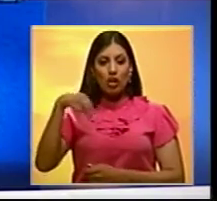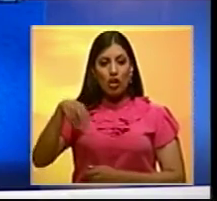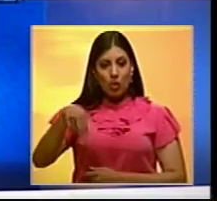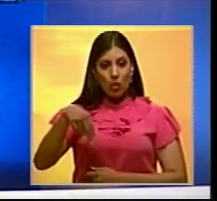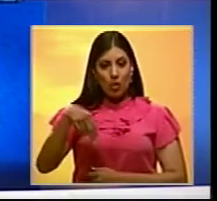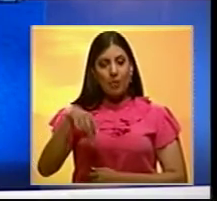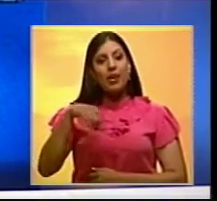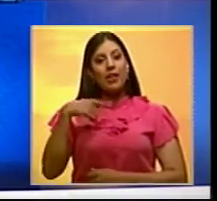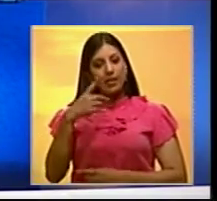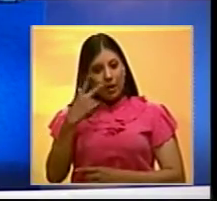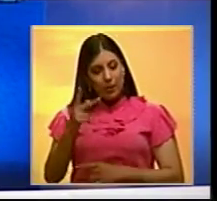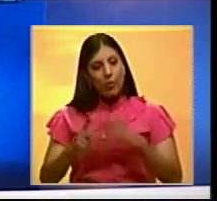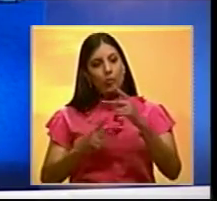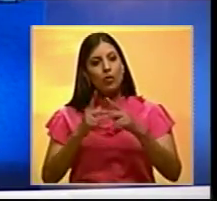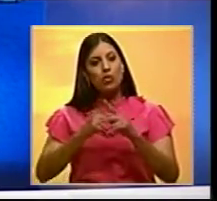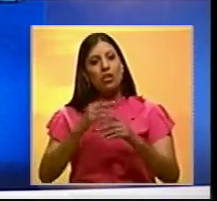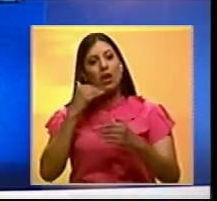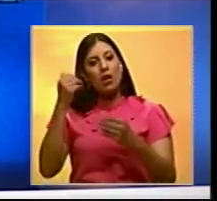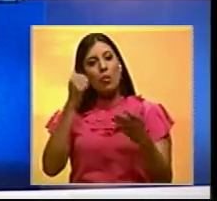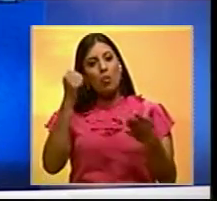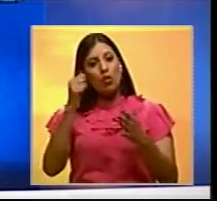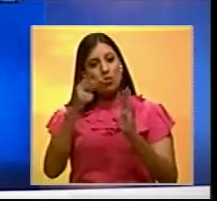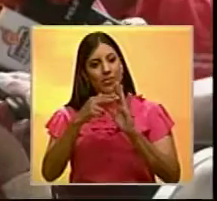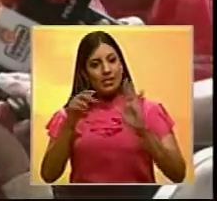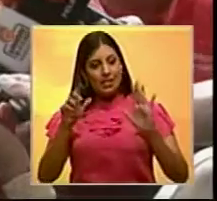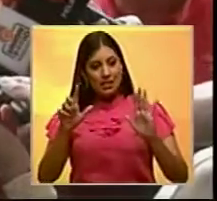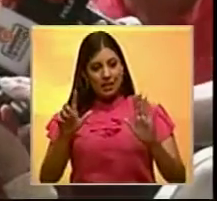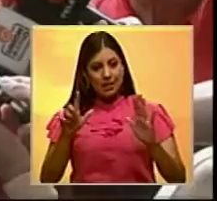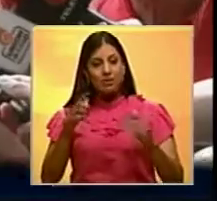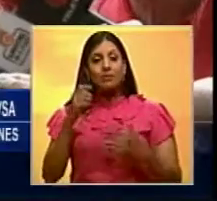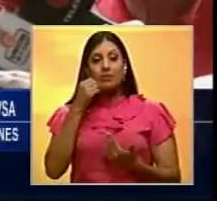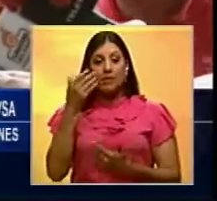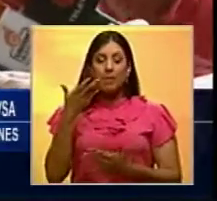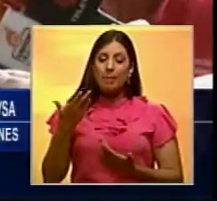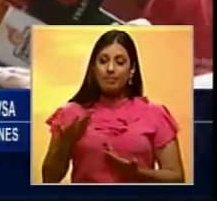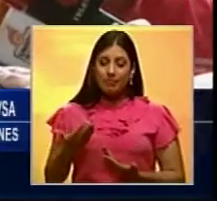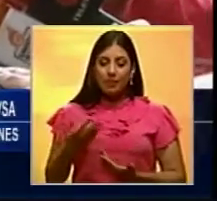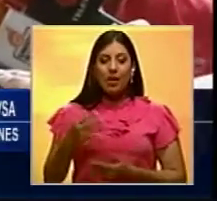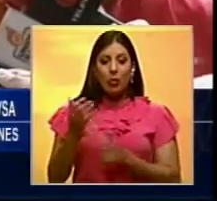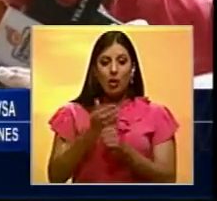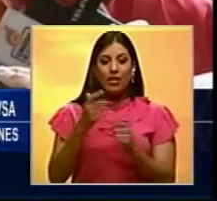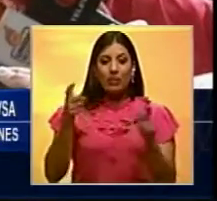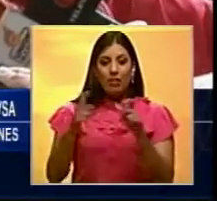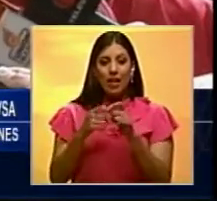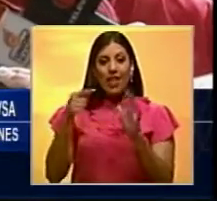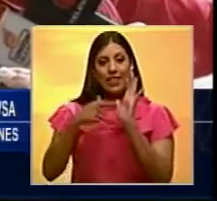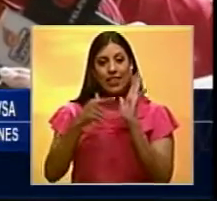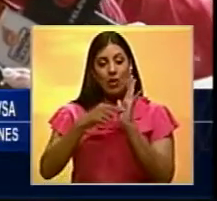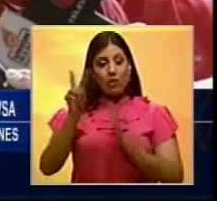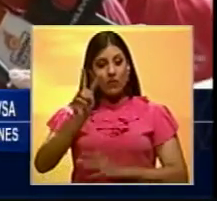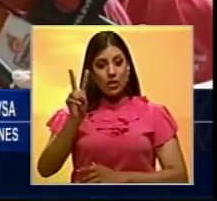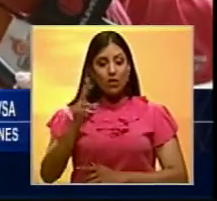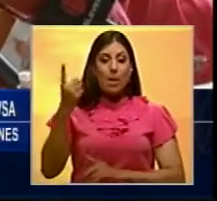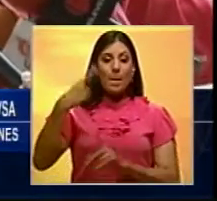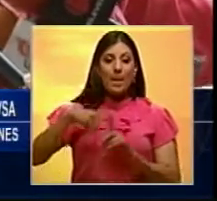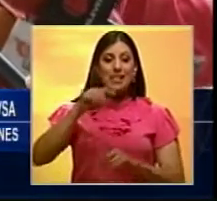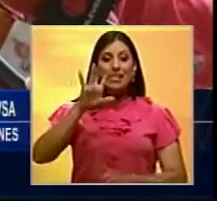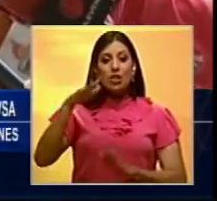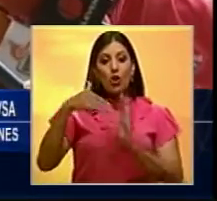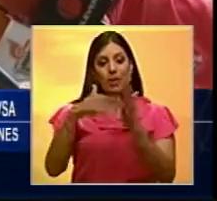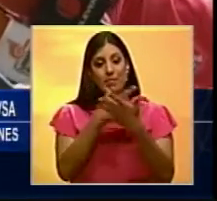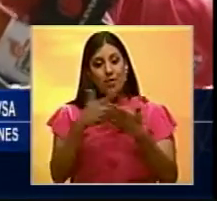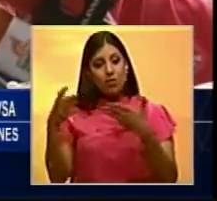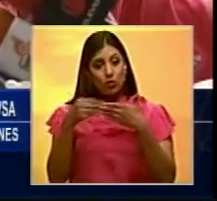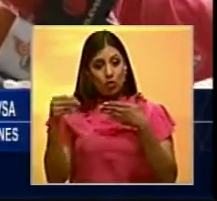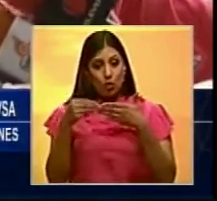noviembre y del proceso de canje de bonos 2017. Del Pino informó que se logró reducir la deuda venezolana de más de 5.000 millones